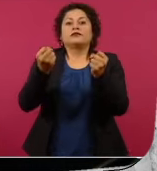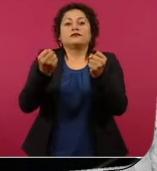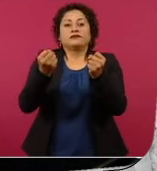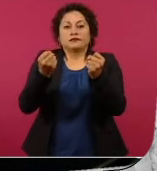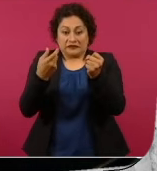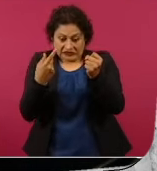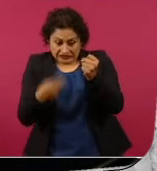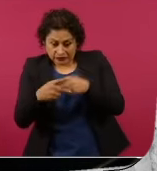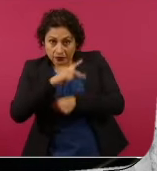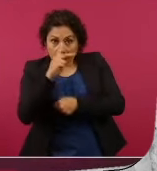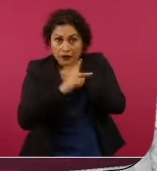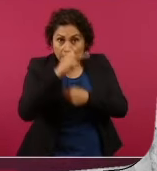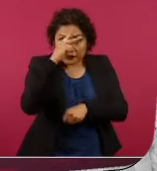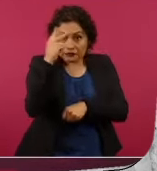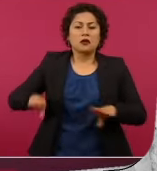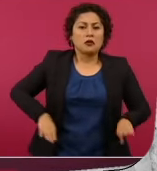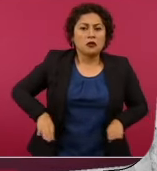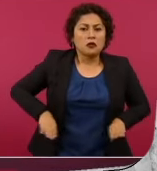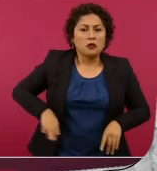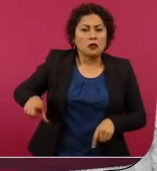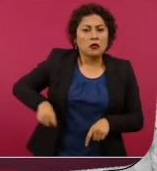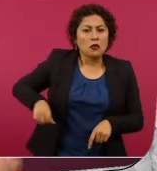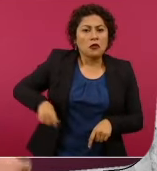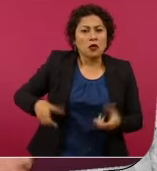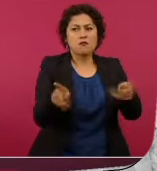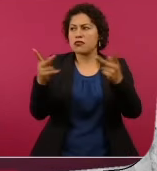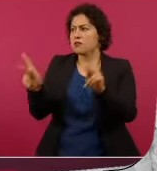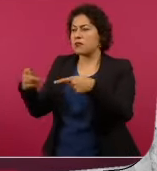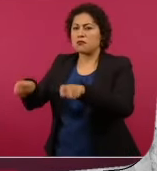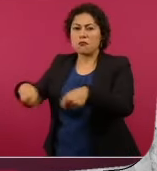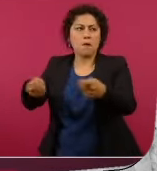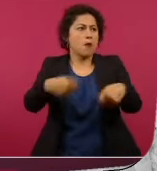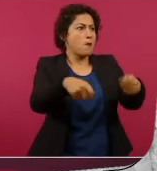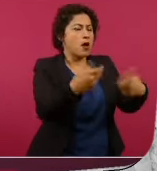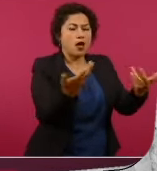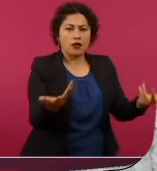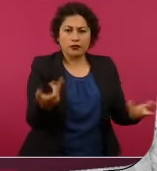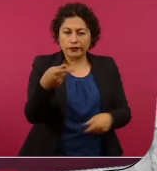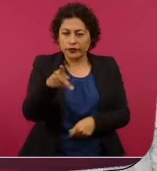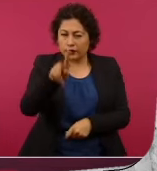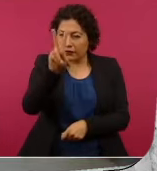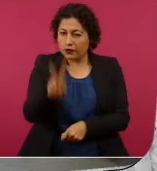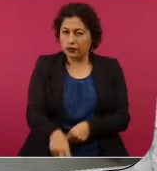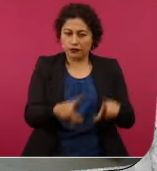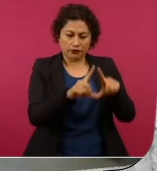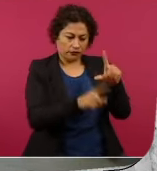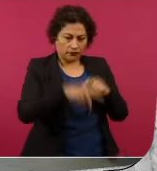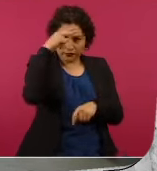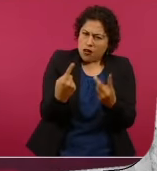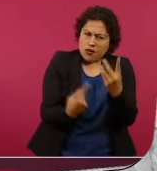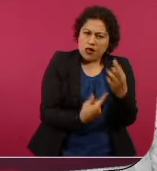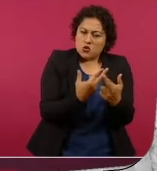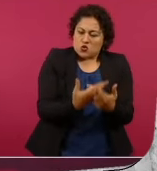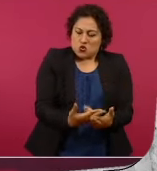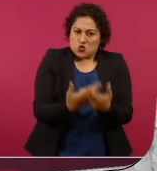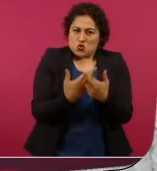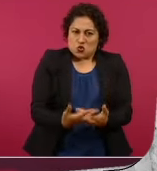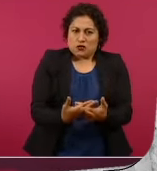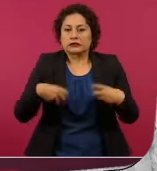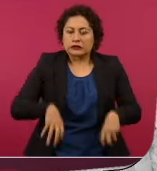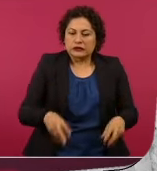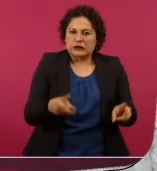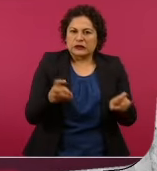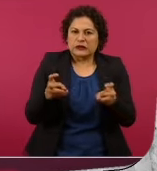la nación, lo empezaron a vender. Pero como era tanto, no alcanzaron a rematarlo